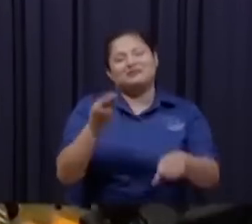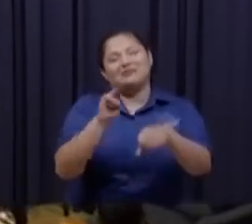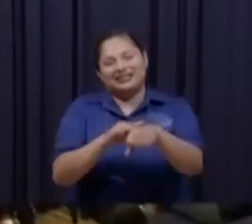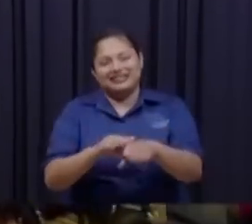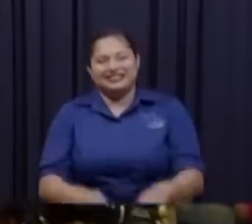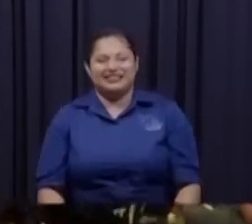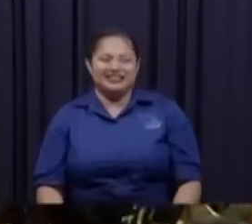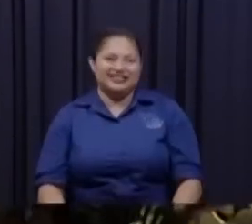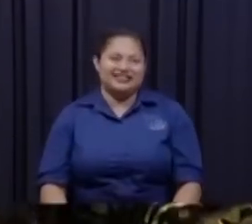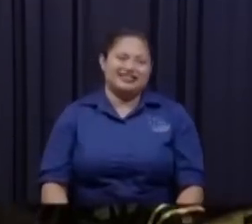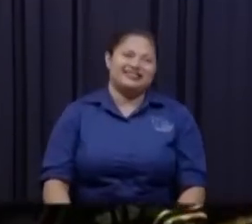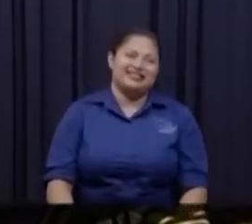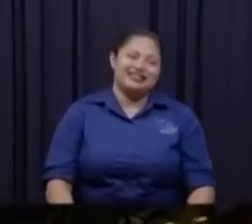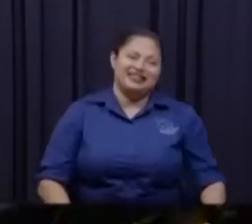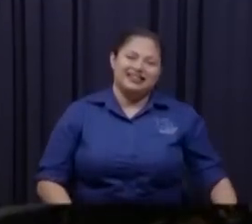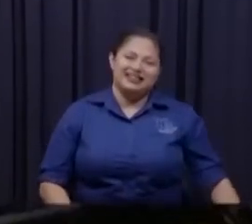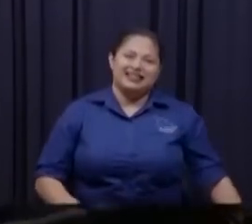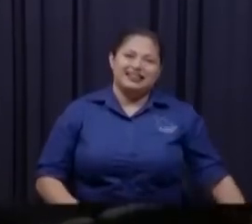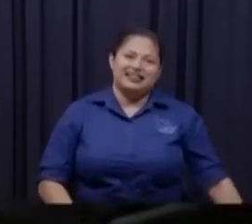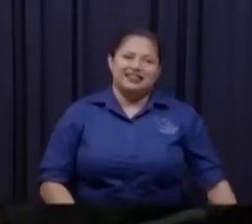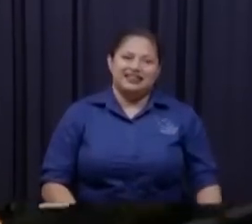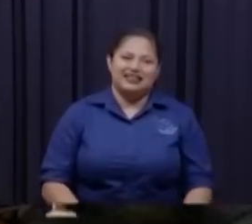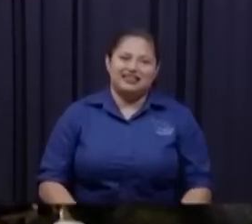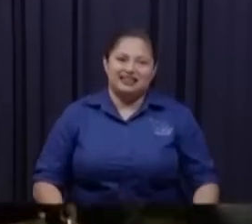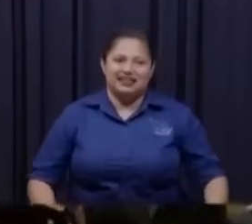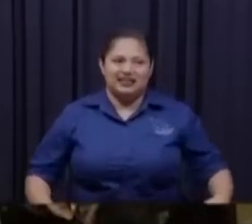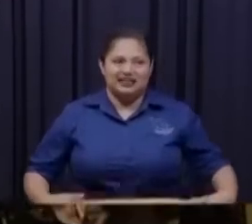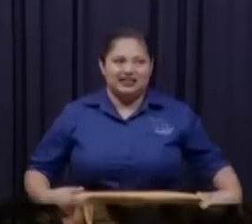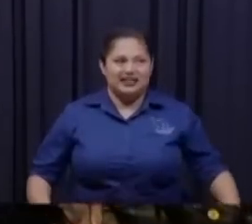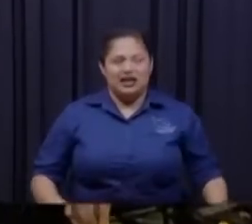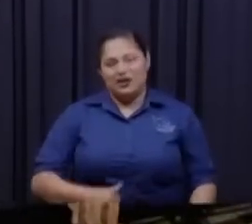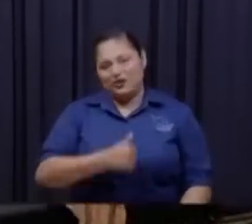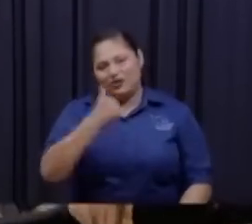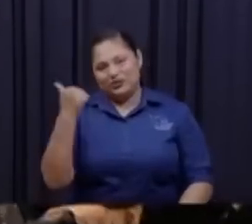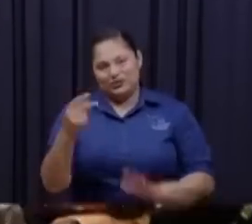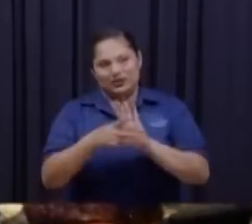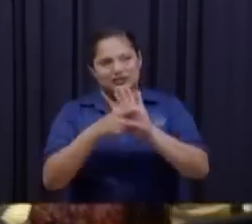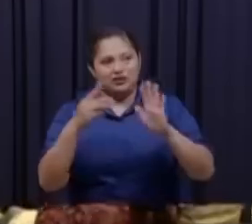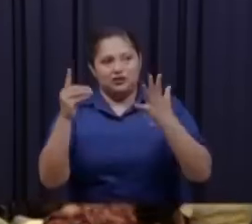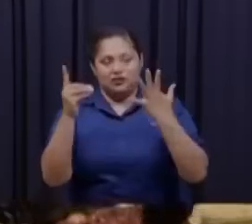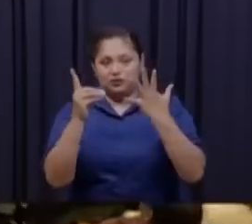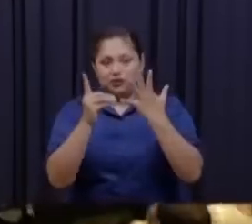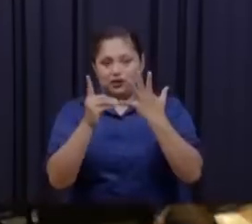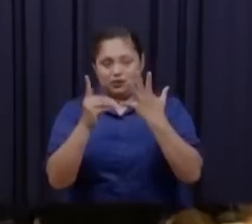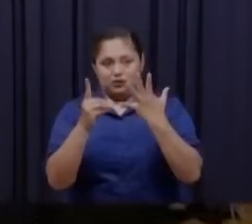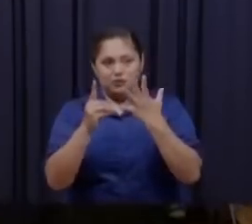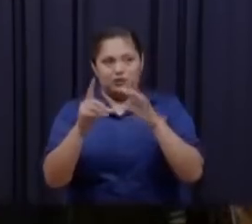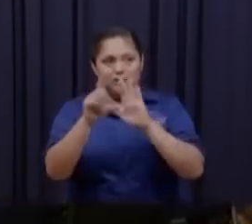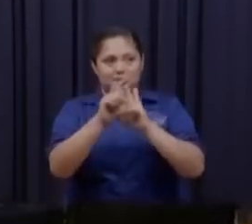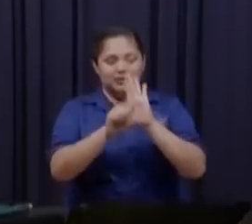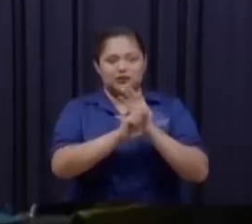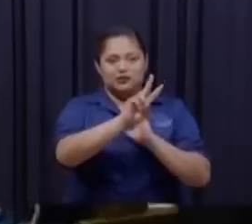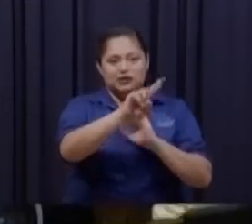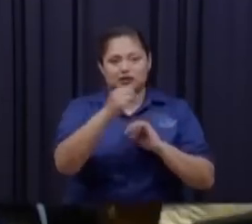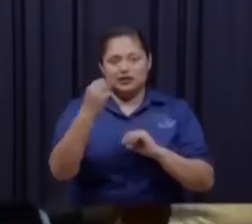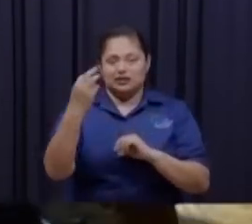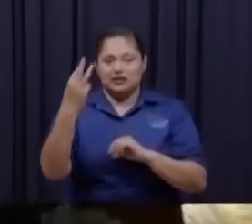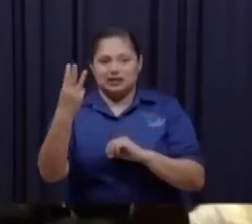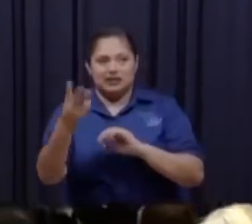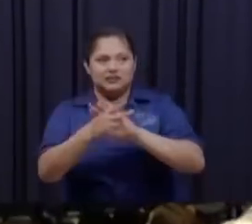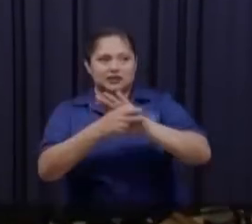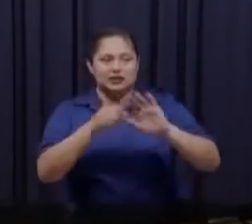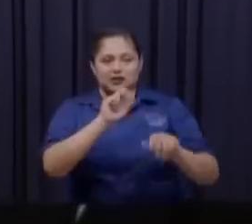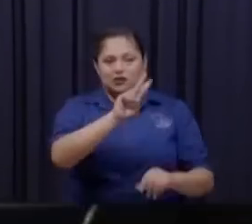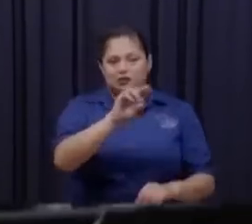ahorita regreso. Entonces el otro versículo es del Deuteronomio 23:20, que es no bendición, ¿verdad? Dice, Dios